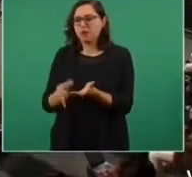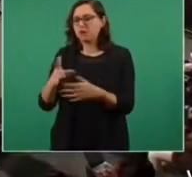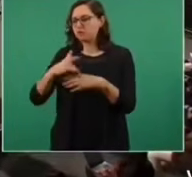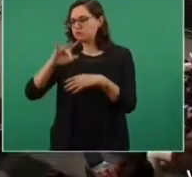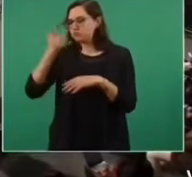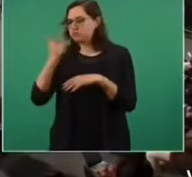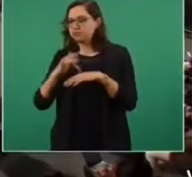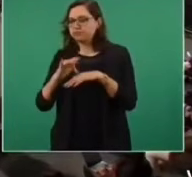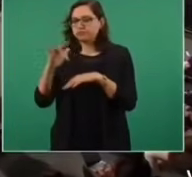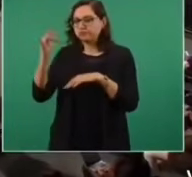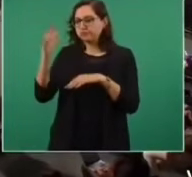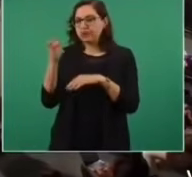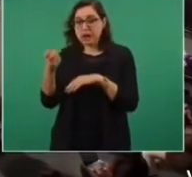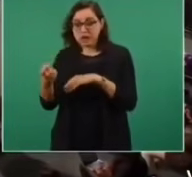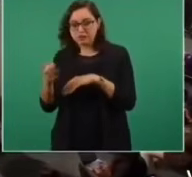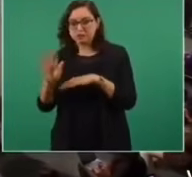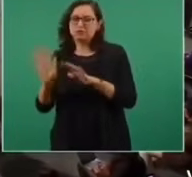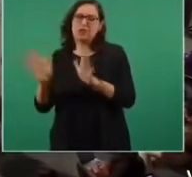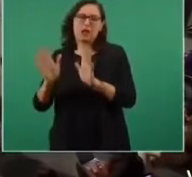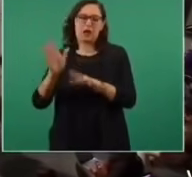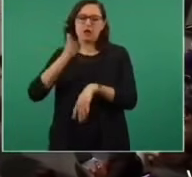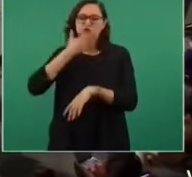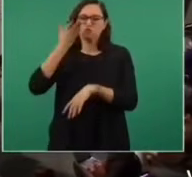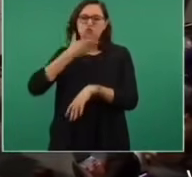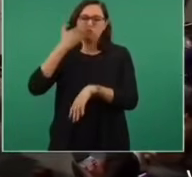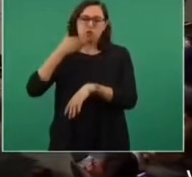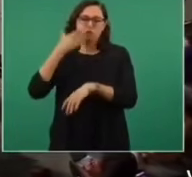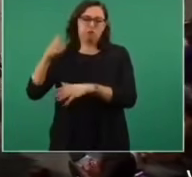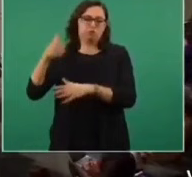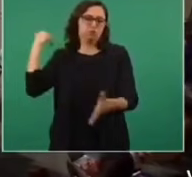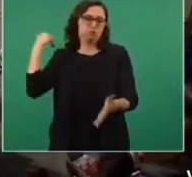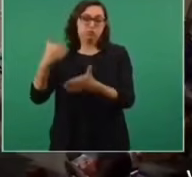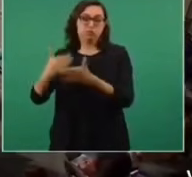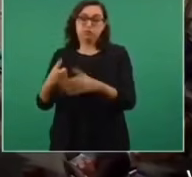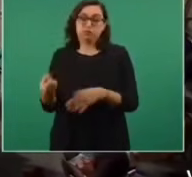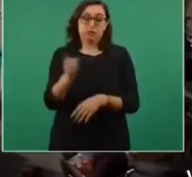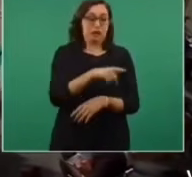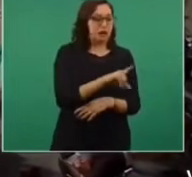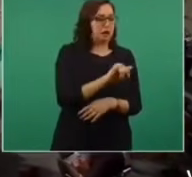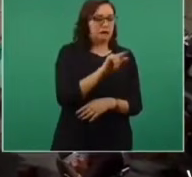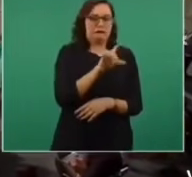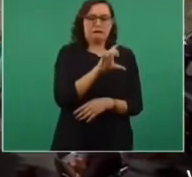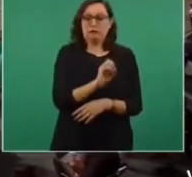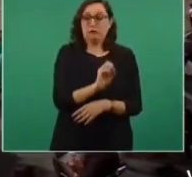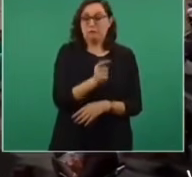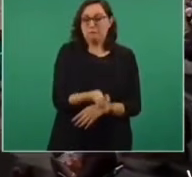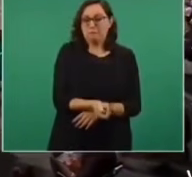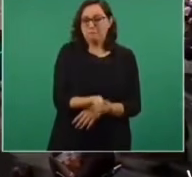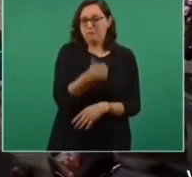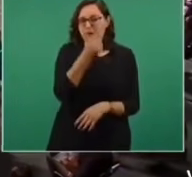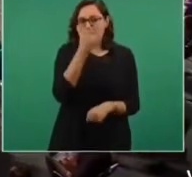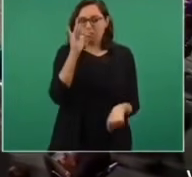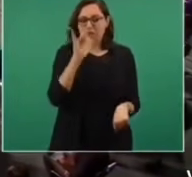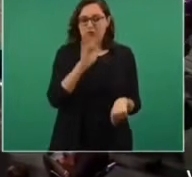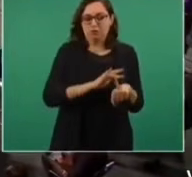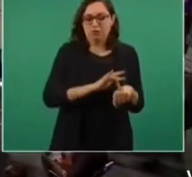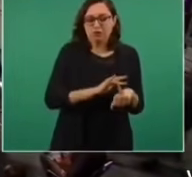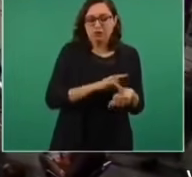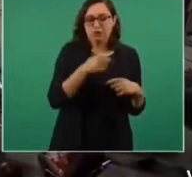preciosos, no, es algo nuevo, de mucho valor, de mucha